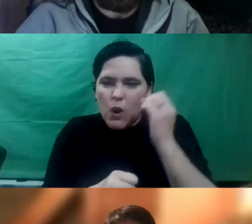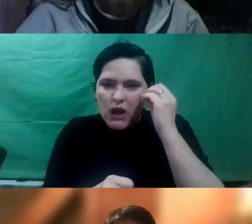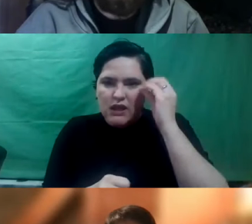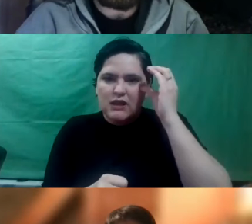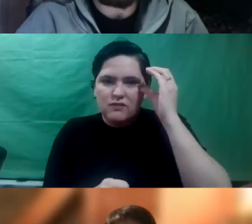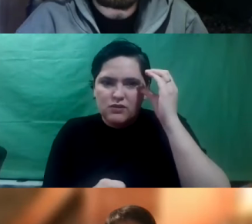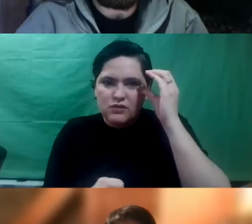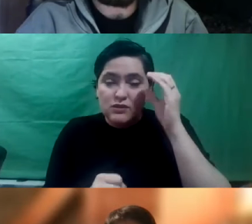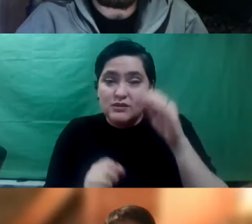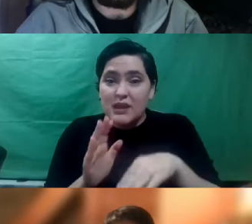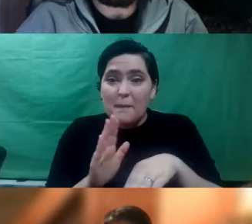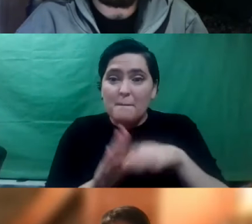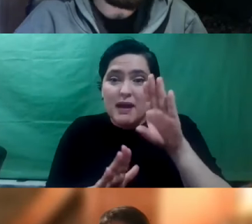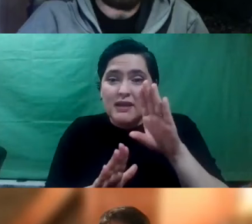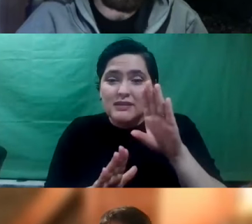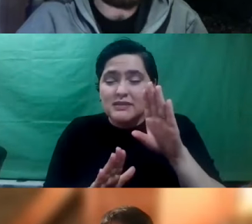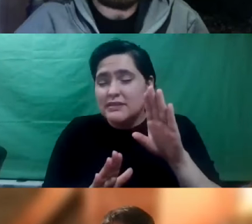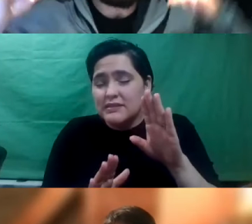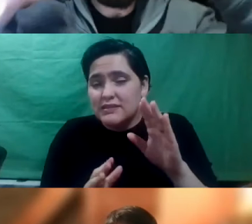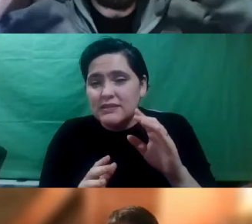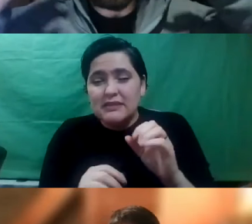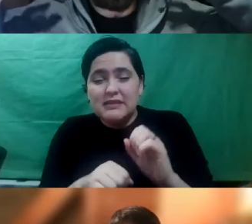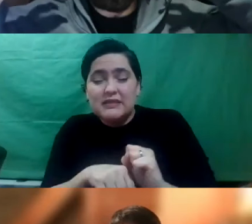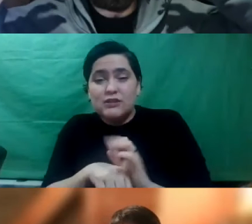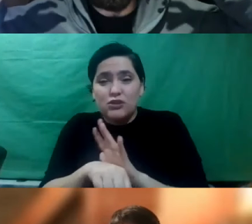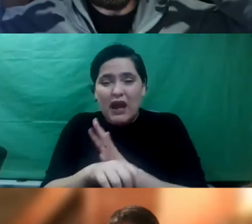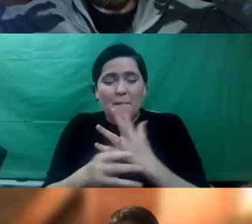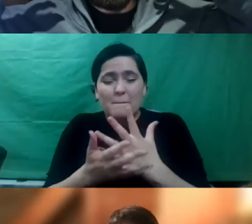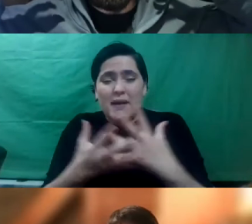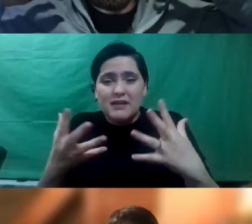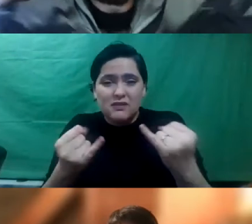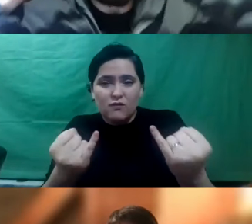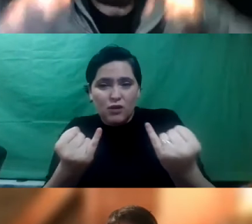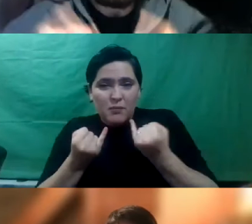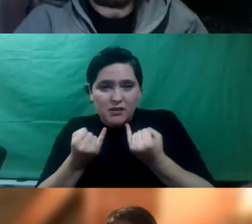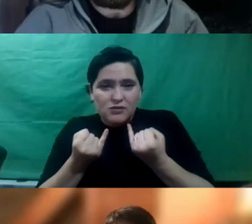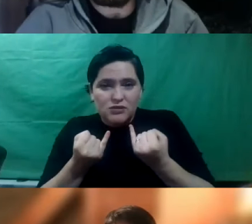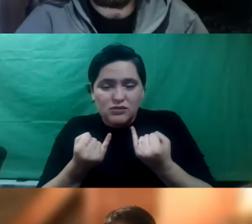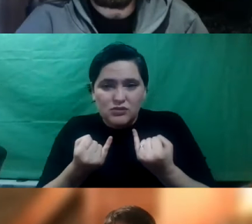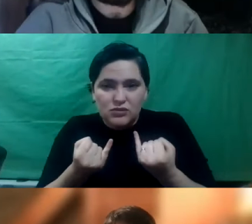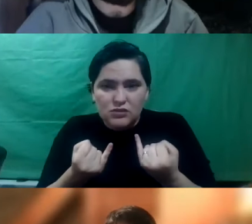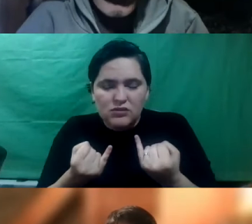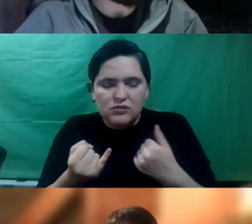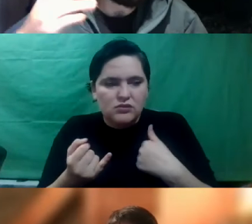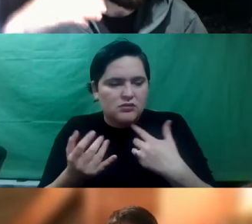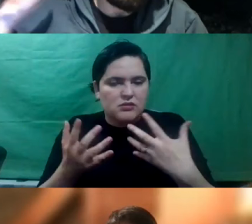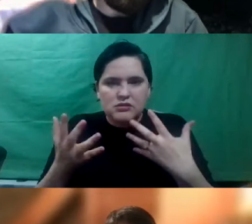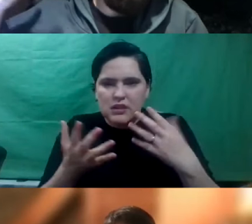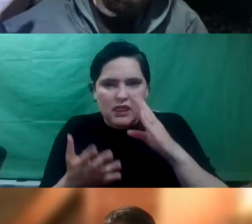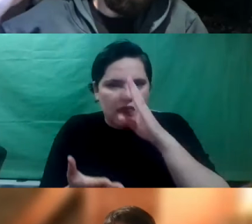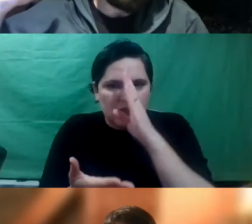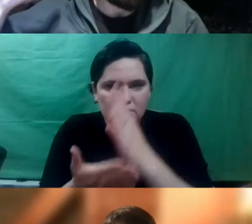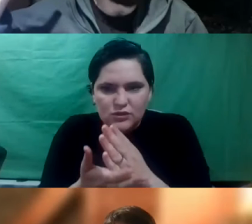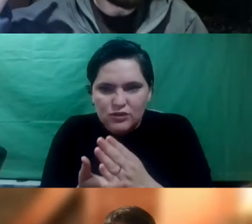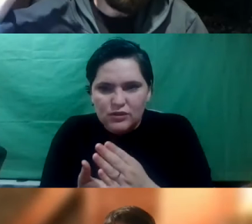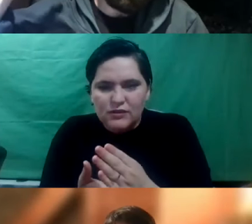involucrando más modalidades sensoriales en la tarea cognitiva y más, digamos, información que articular para la toma de decisiones, esta medida, que es la